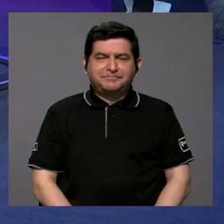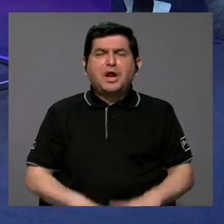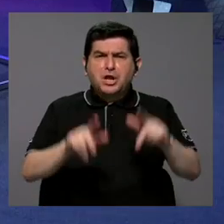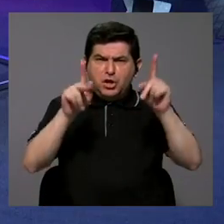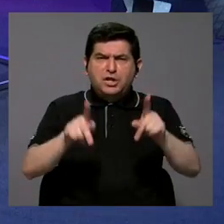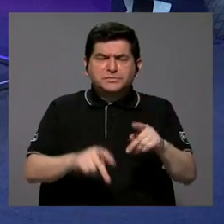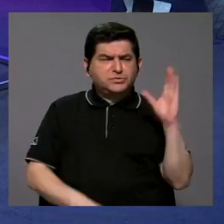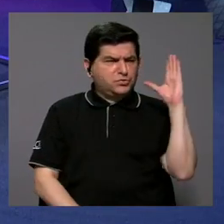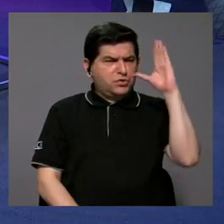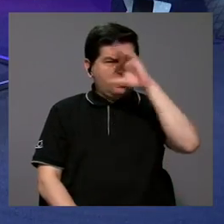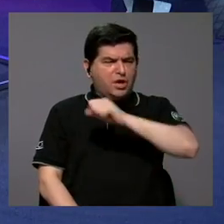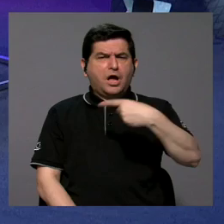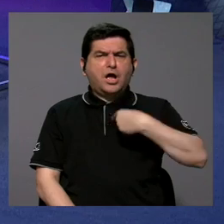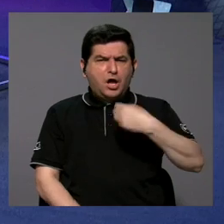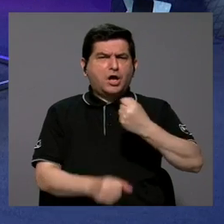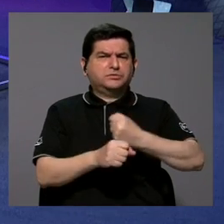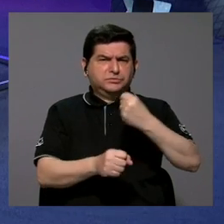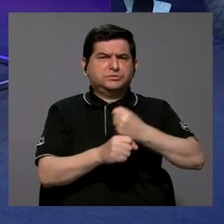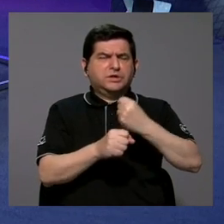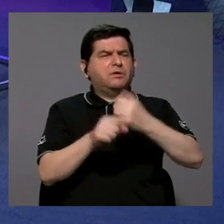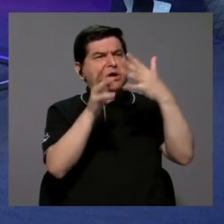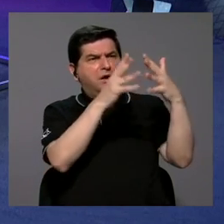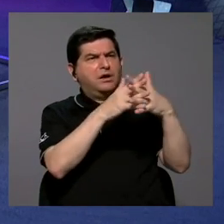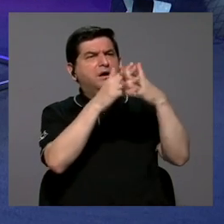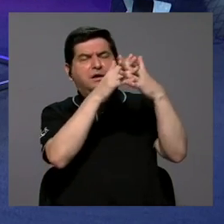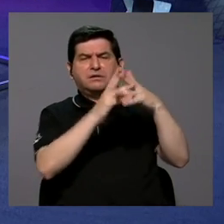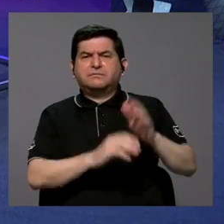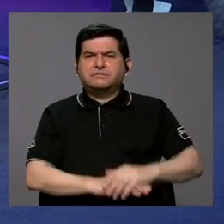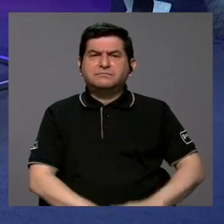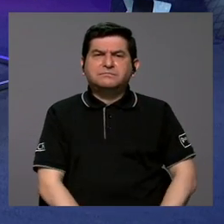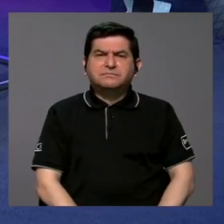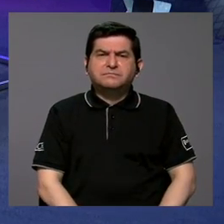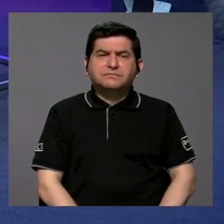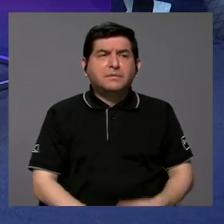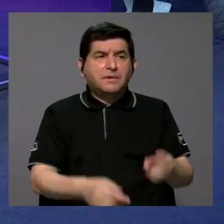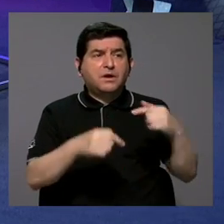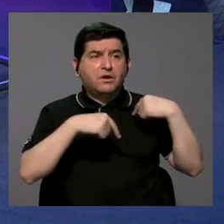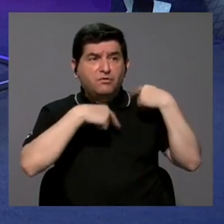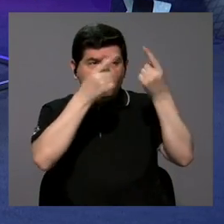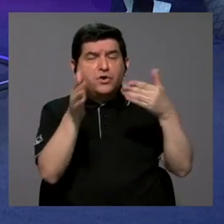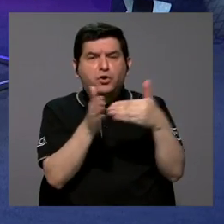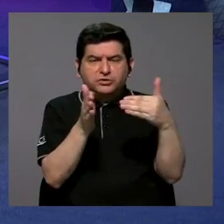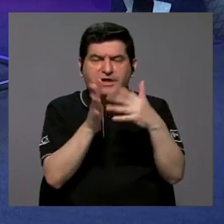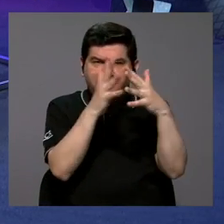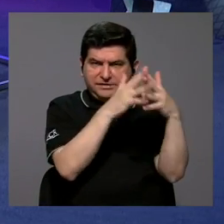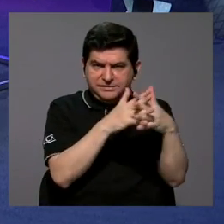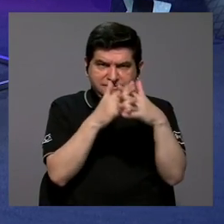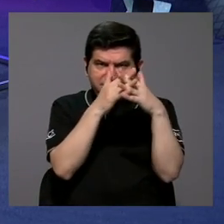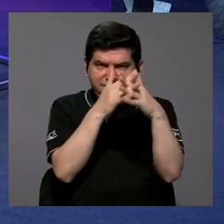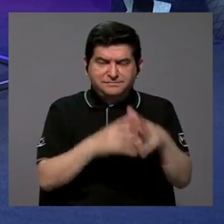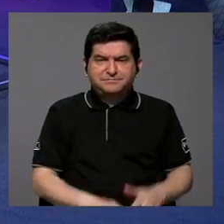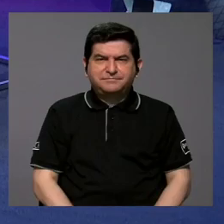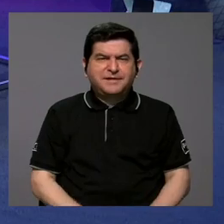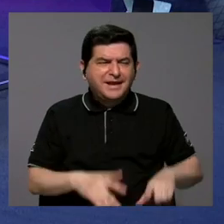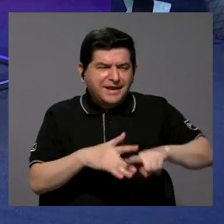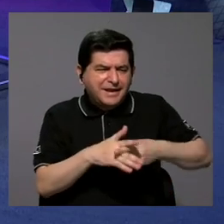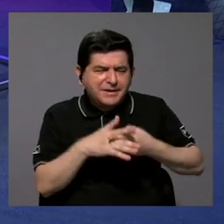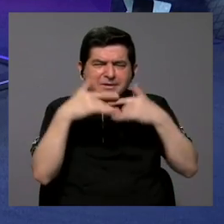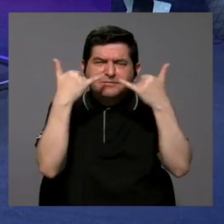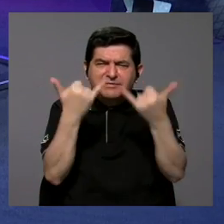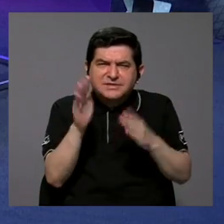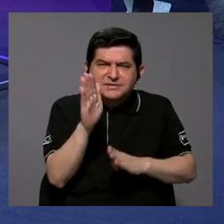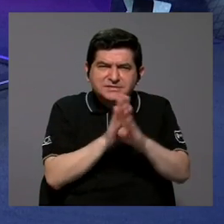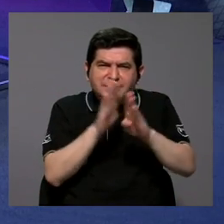la gente se dio cuenta de lo que yo estaba haciendo en Estados Unidos. Regresé a Estados Unidos. Empecé ya